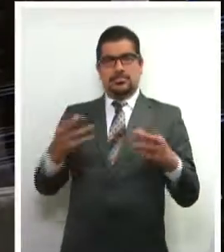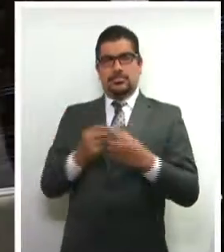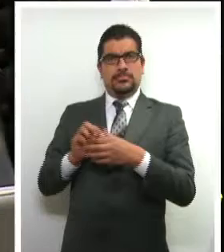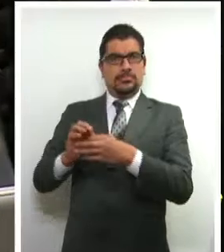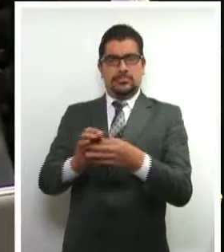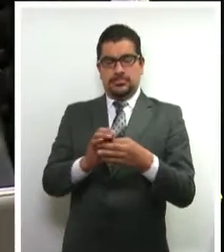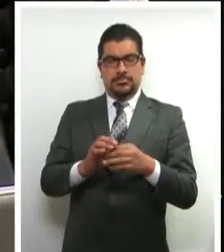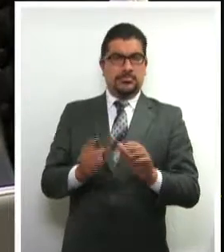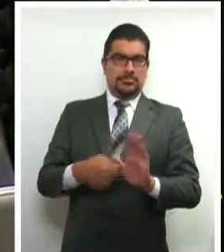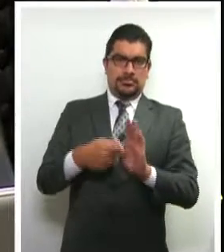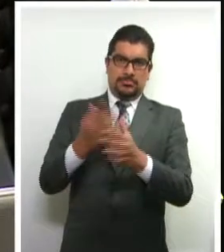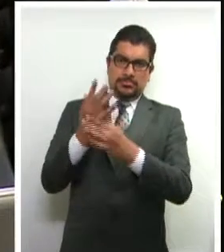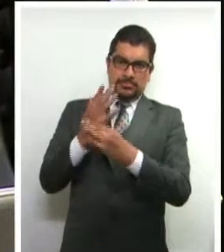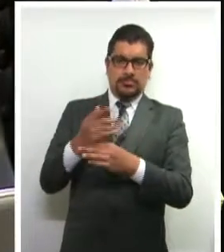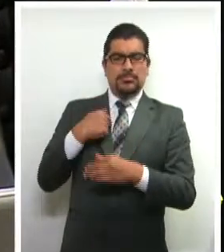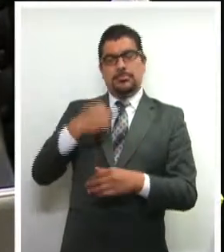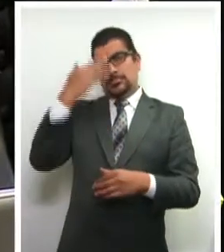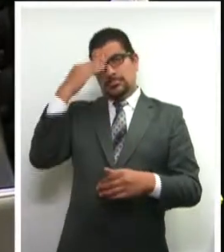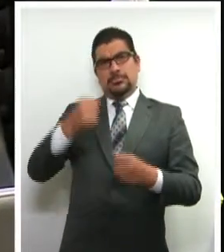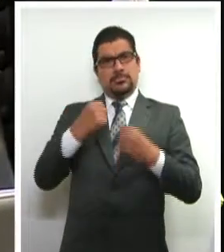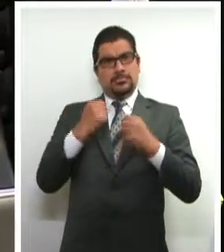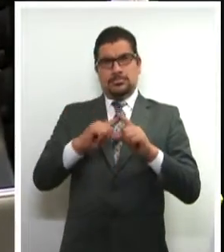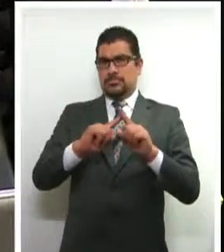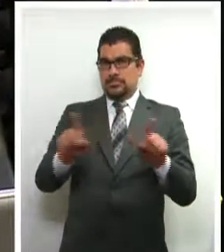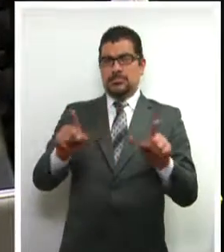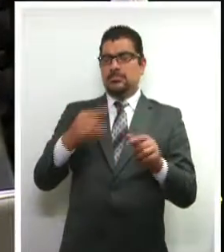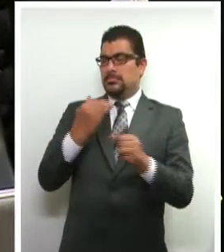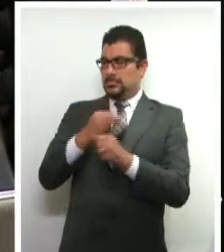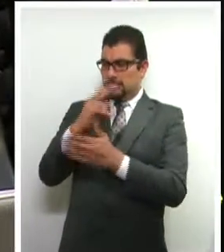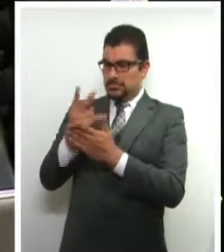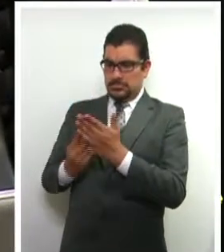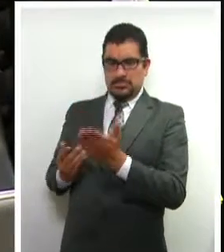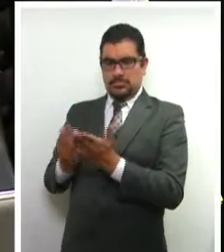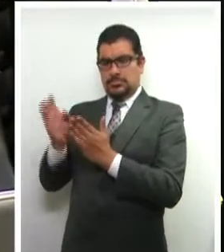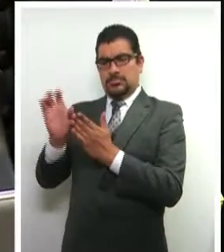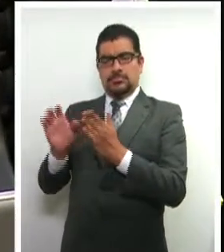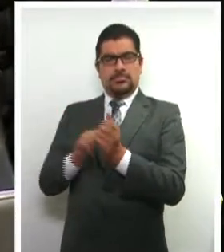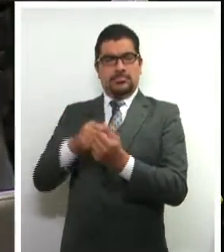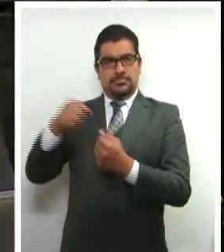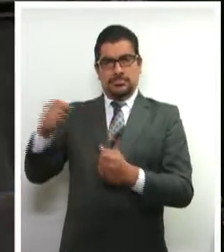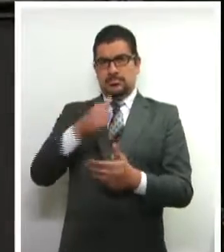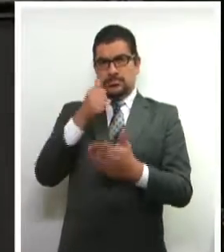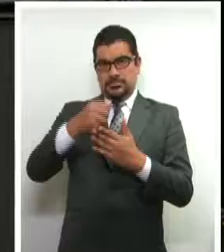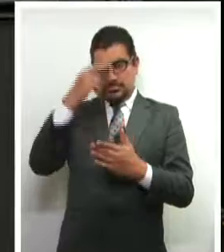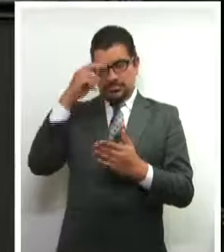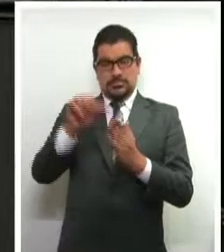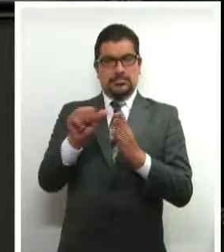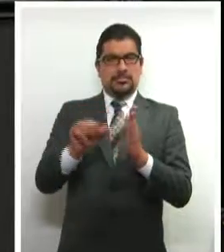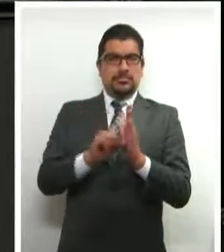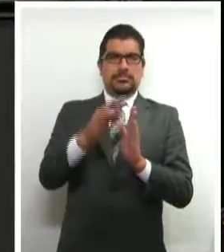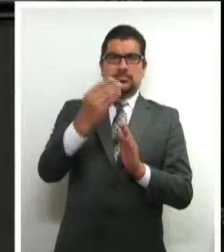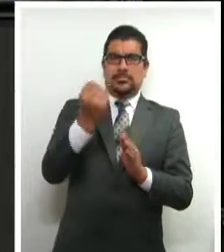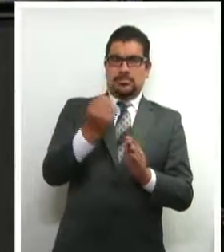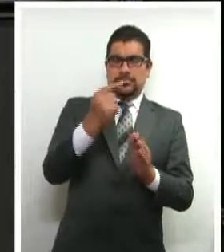Por lo expresado, sostengo que, a diferencia con lo que establece el proyecto de Constitución de la Ciudad de México en su artículo 59 de las alcaldías,